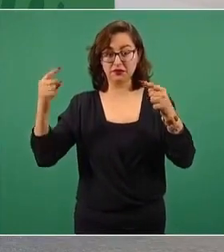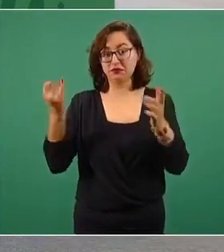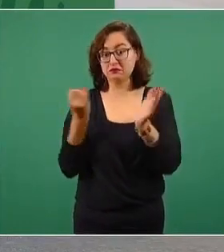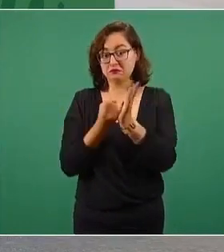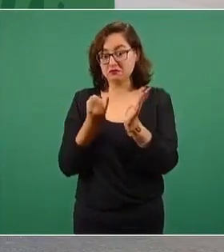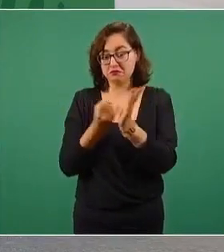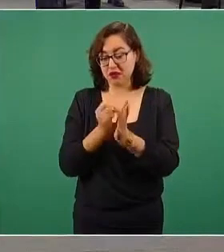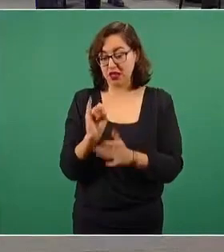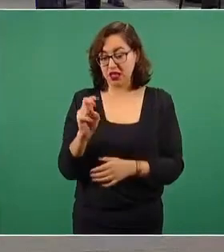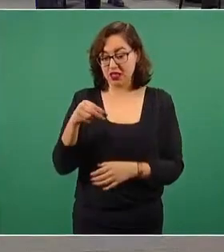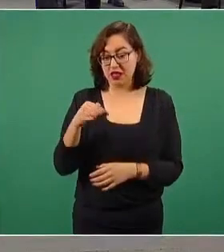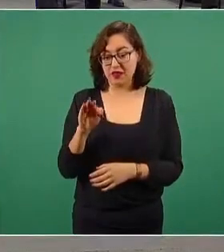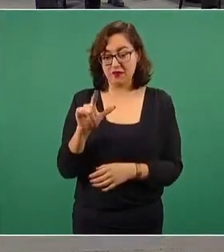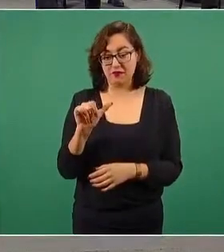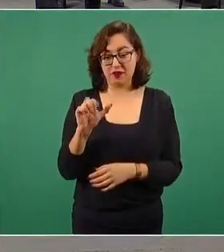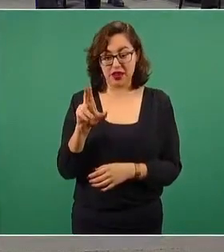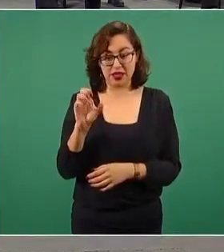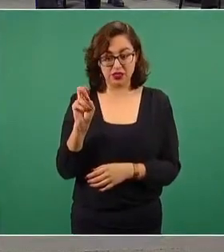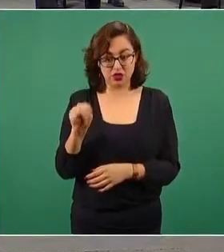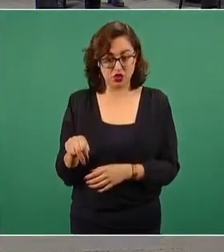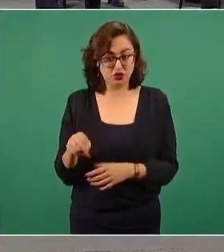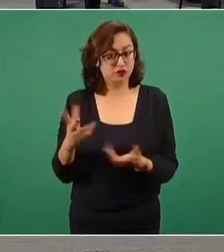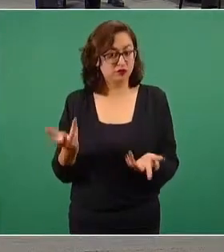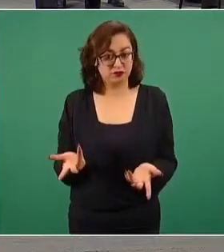inflación, pero en términos reales